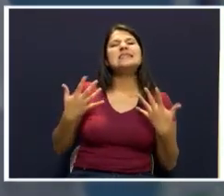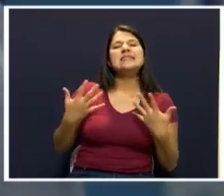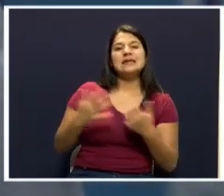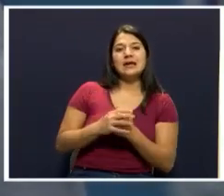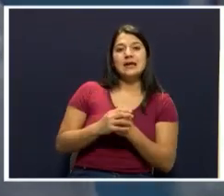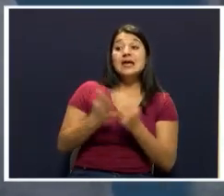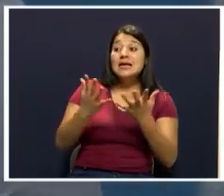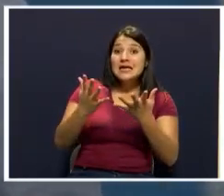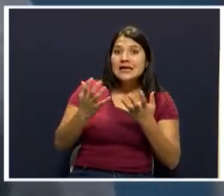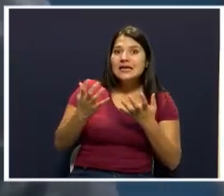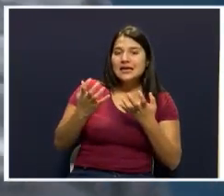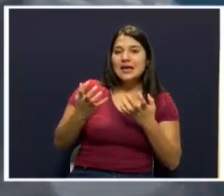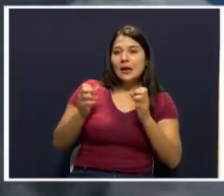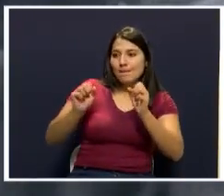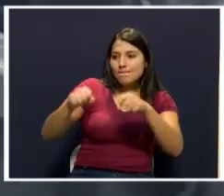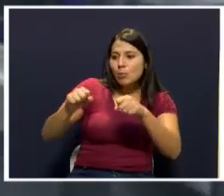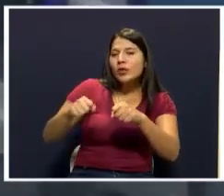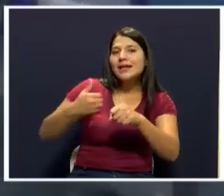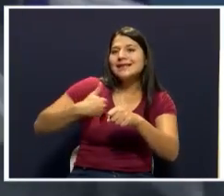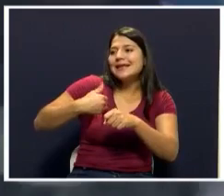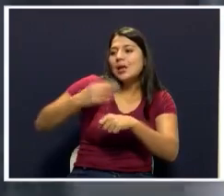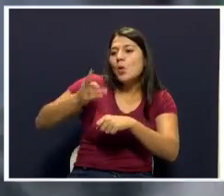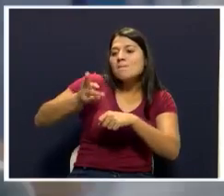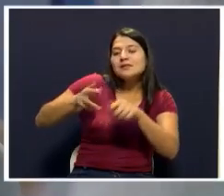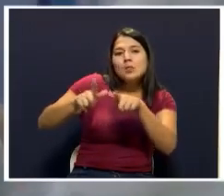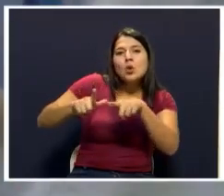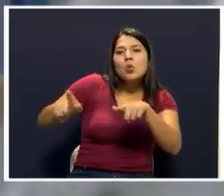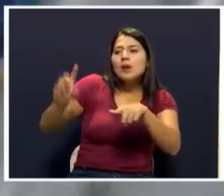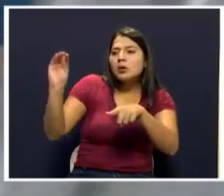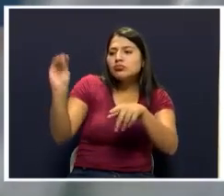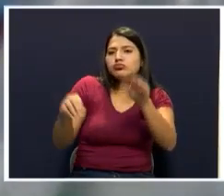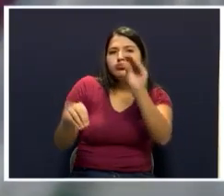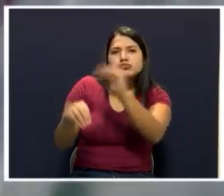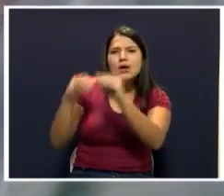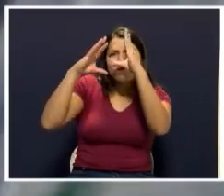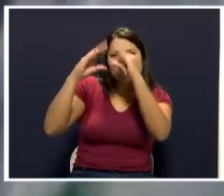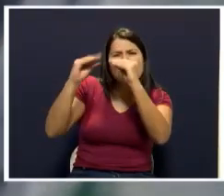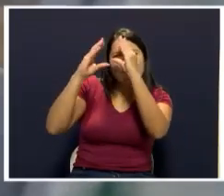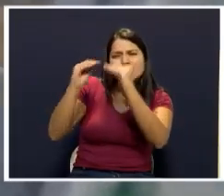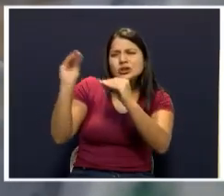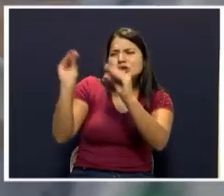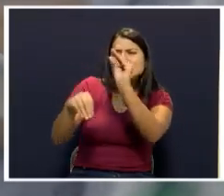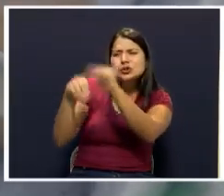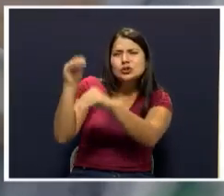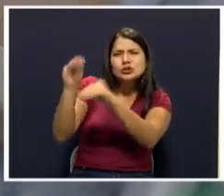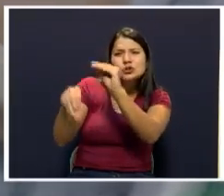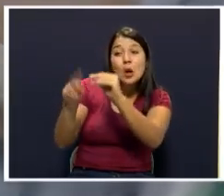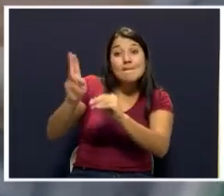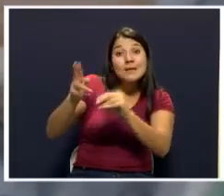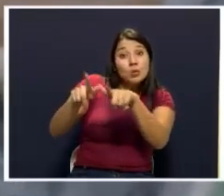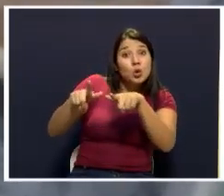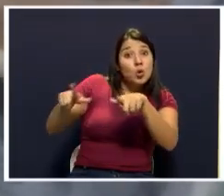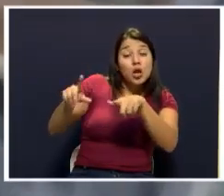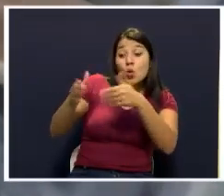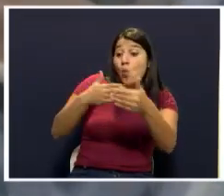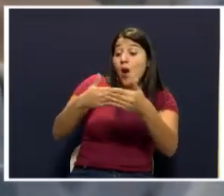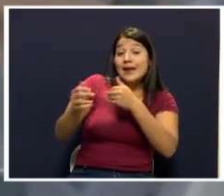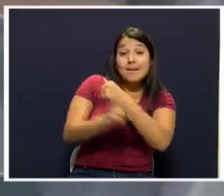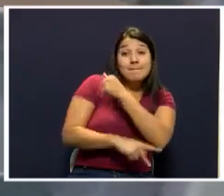del conocimiento existente relacionado con pruebas de diagnóstico, dispositivos, medicamentos o vacunas que esté disponible en forma